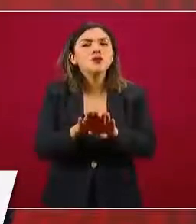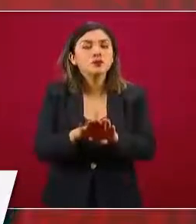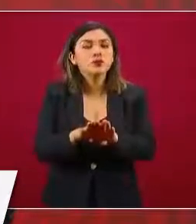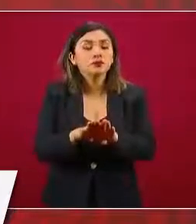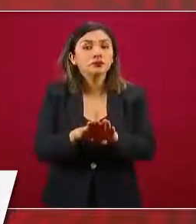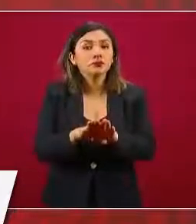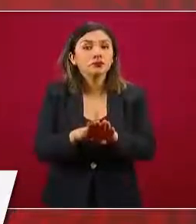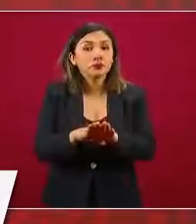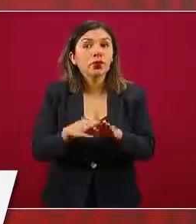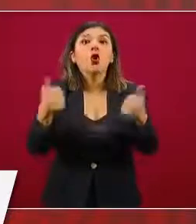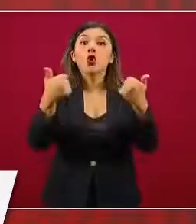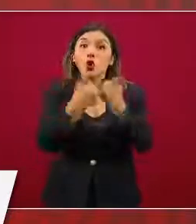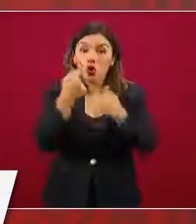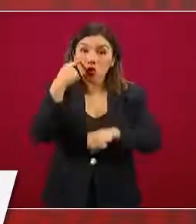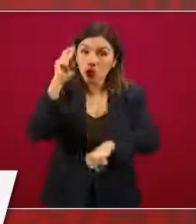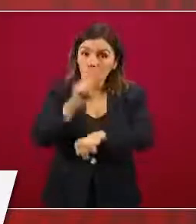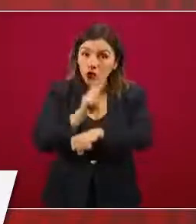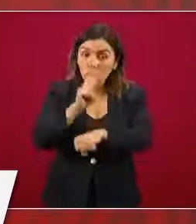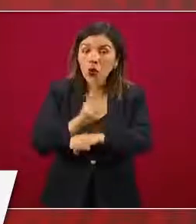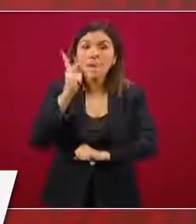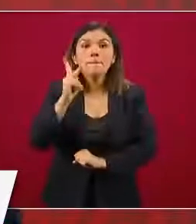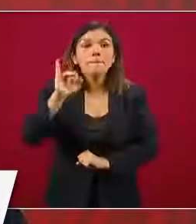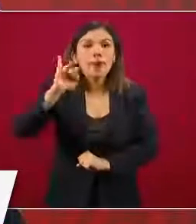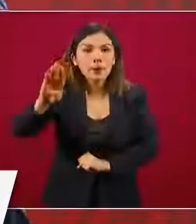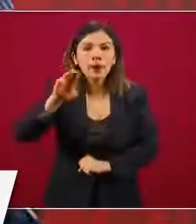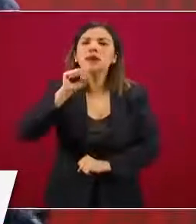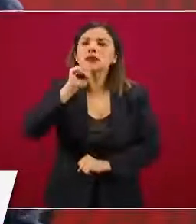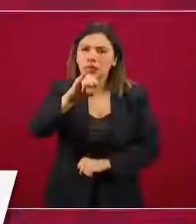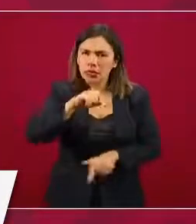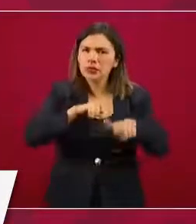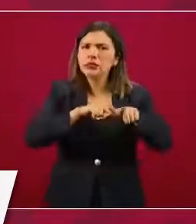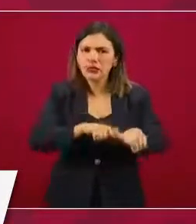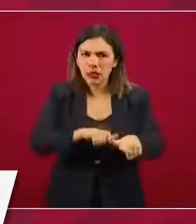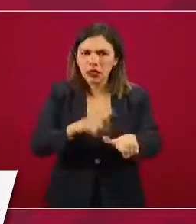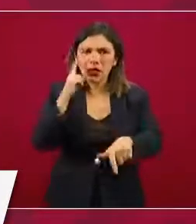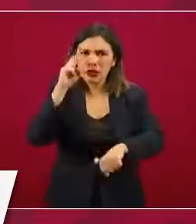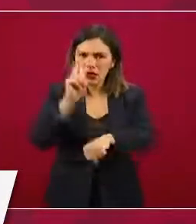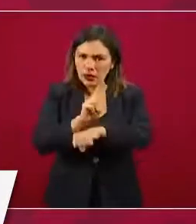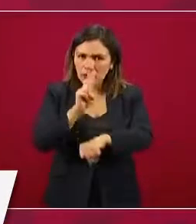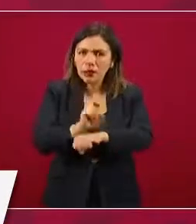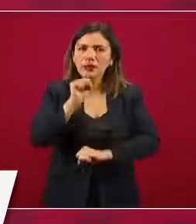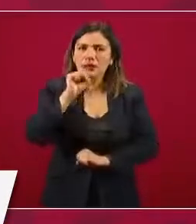sin dejar de tomar en cuenta el Producto Interno Bruto, el PIB,